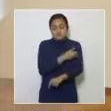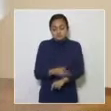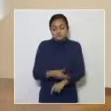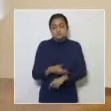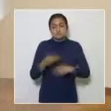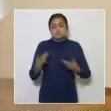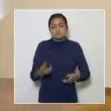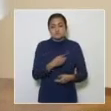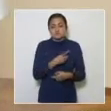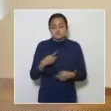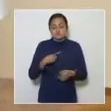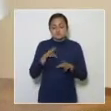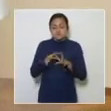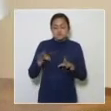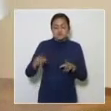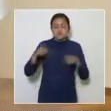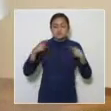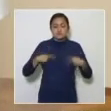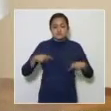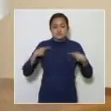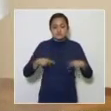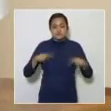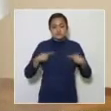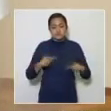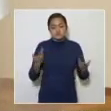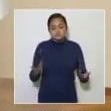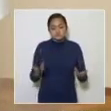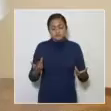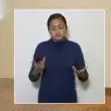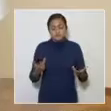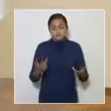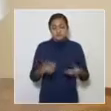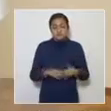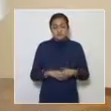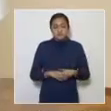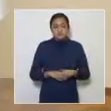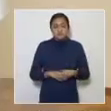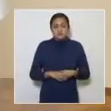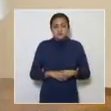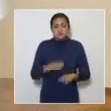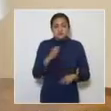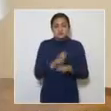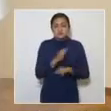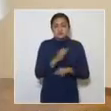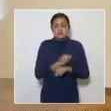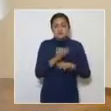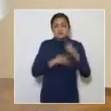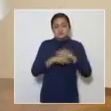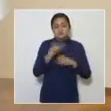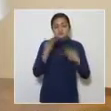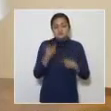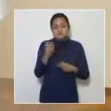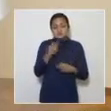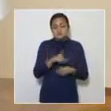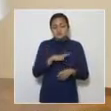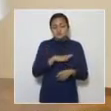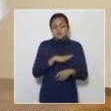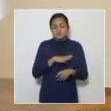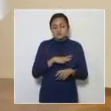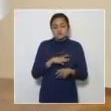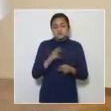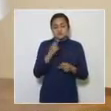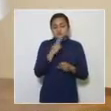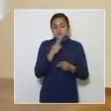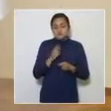pues hay que aislar a la persona, que use todos los instrumentos